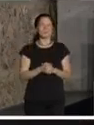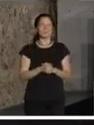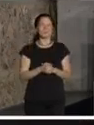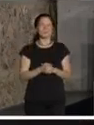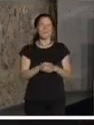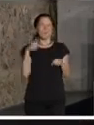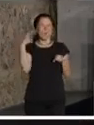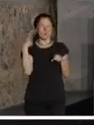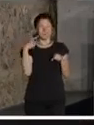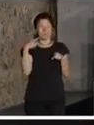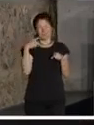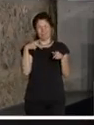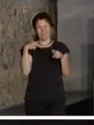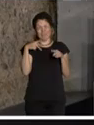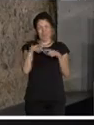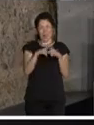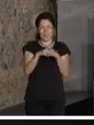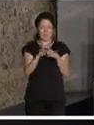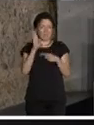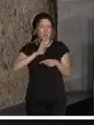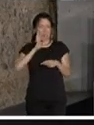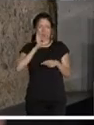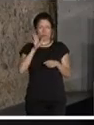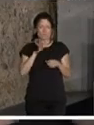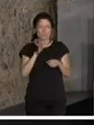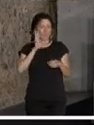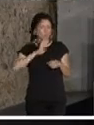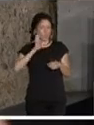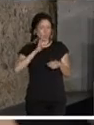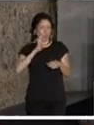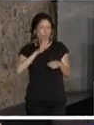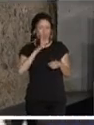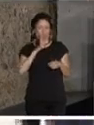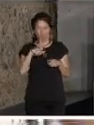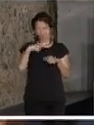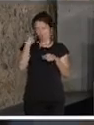ilícitos lo que no consiguen en las urnas